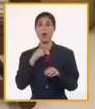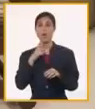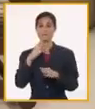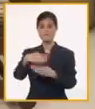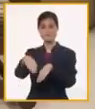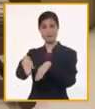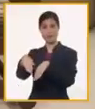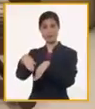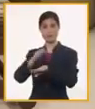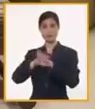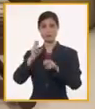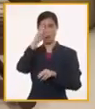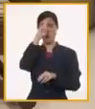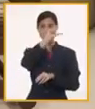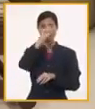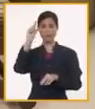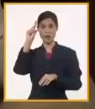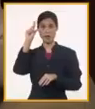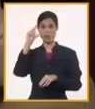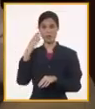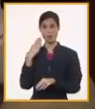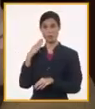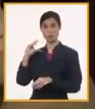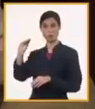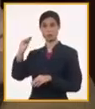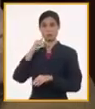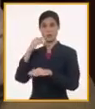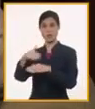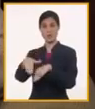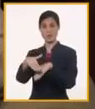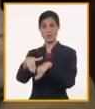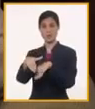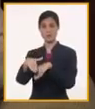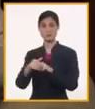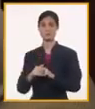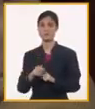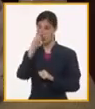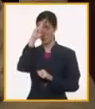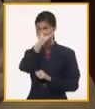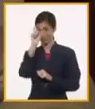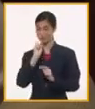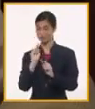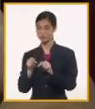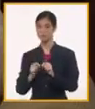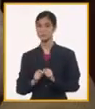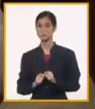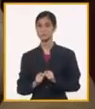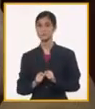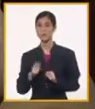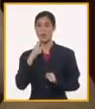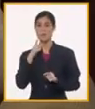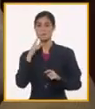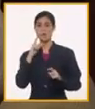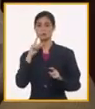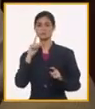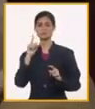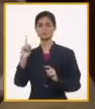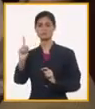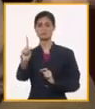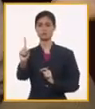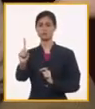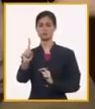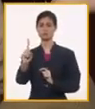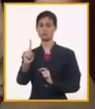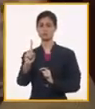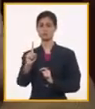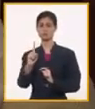calle, pero en el Calixto García, adentro todavía el Calixto del hospital, que veo el compañero que viene, que